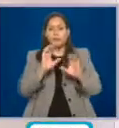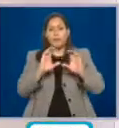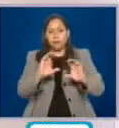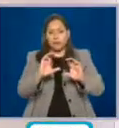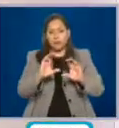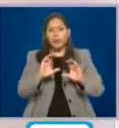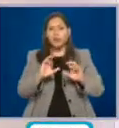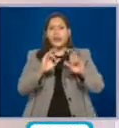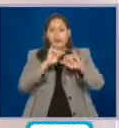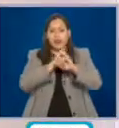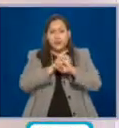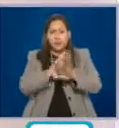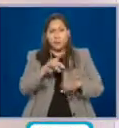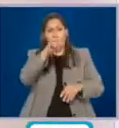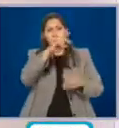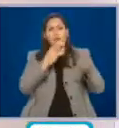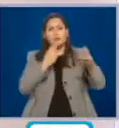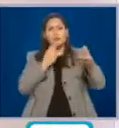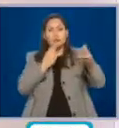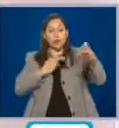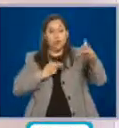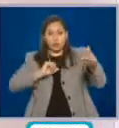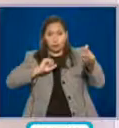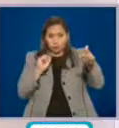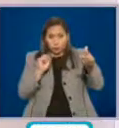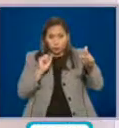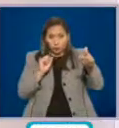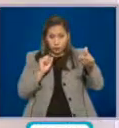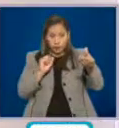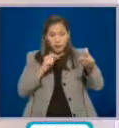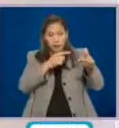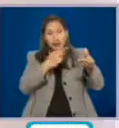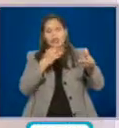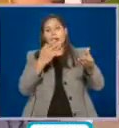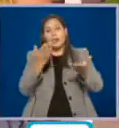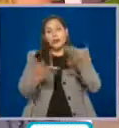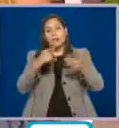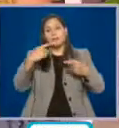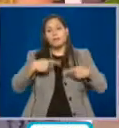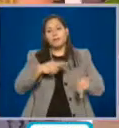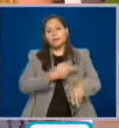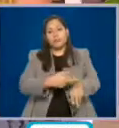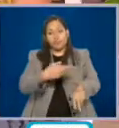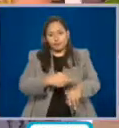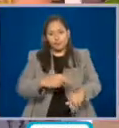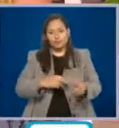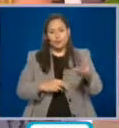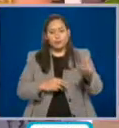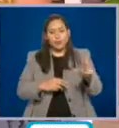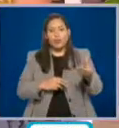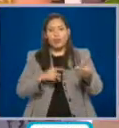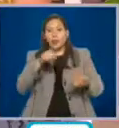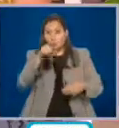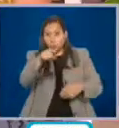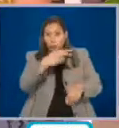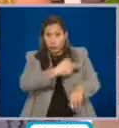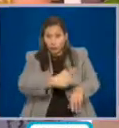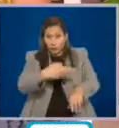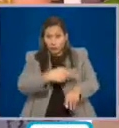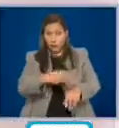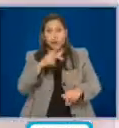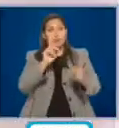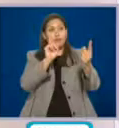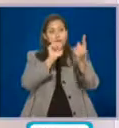toda la información que manejan derivado de los trámites que realizan. Cada trámite que tú llevas a cabo en